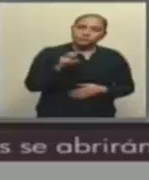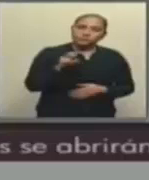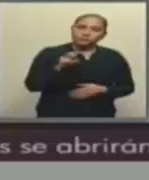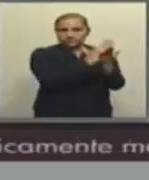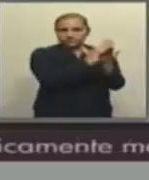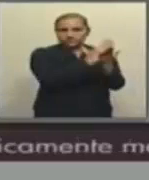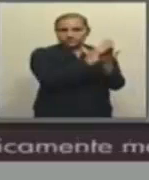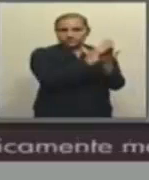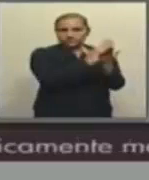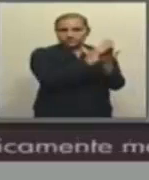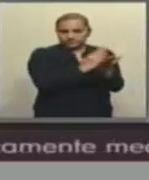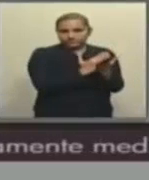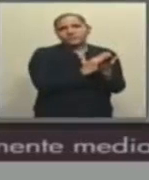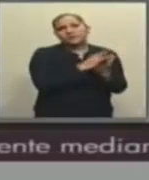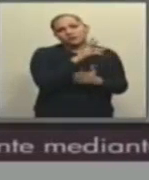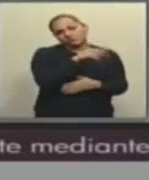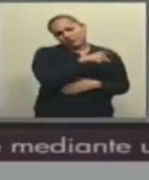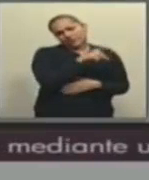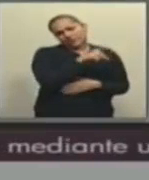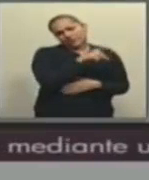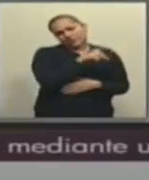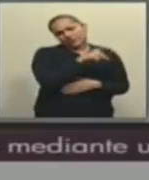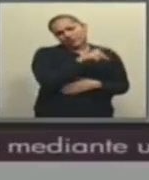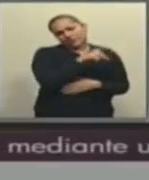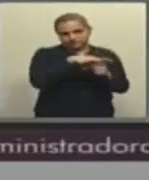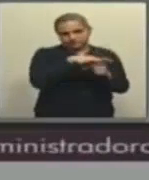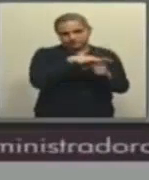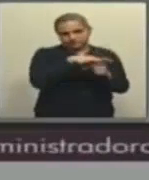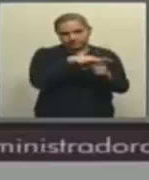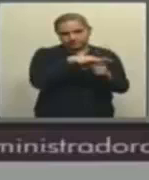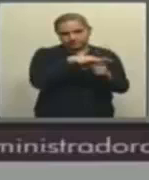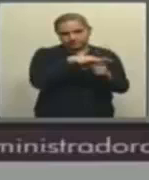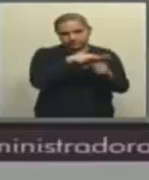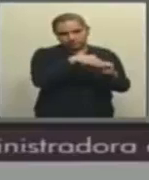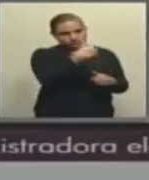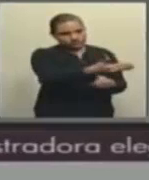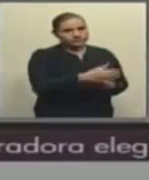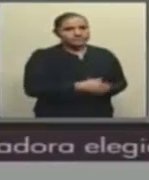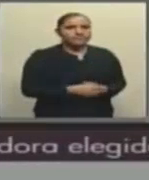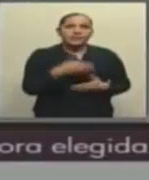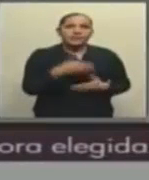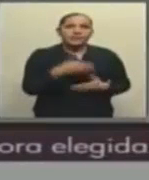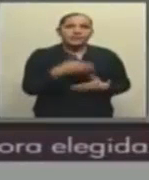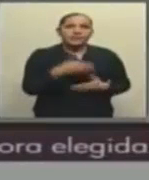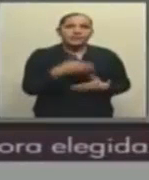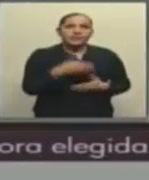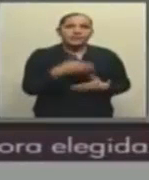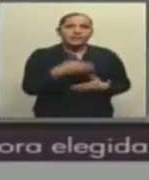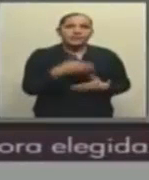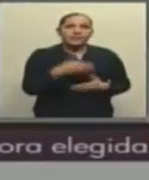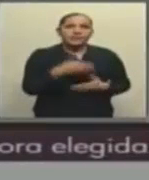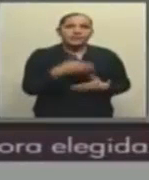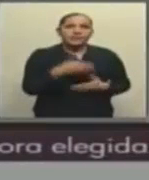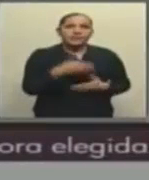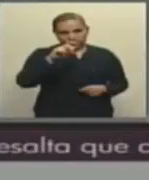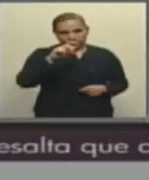en conjunto en términos del dictamen. Ahora tiene la palabra la diputada Irma Rebeca López López, del Grupo